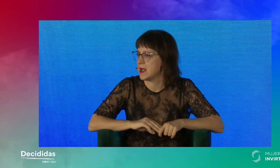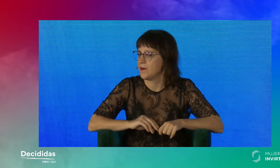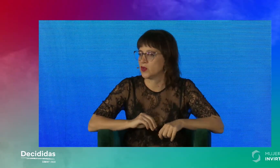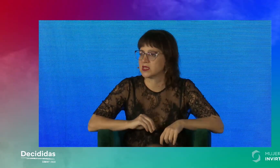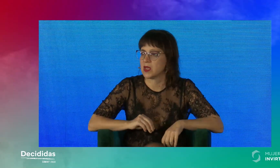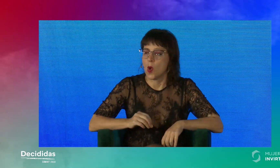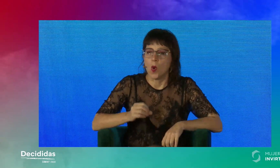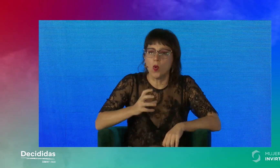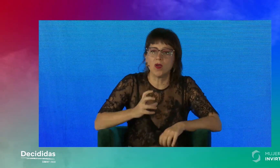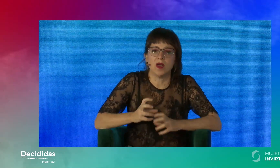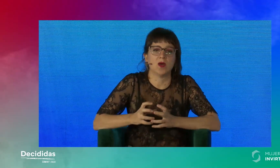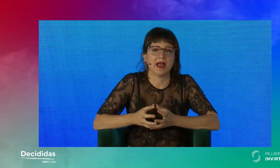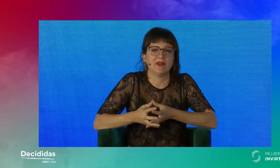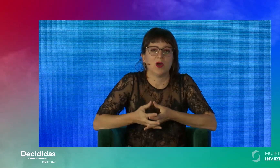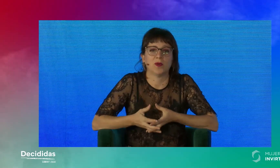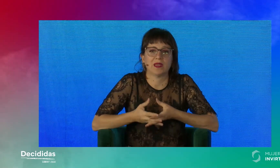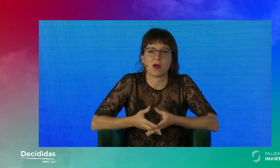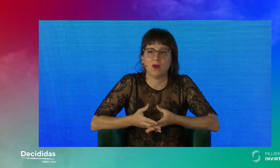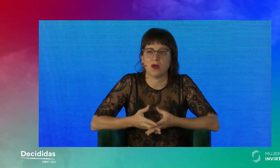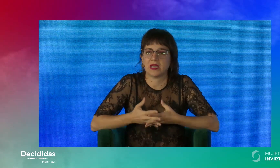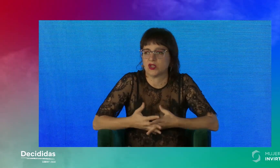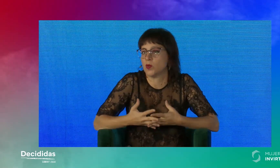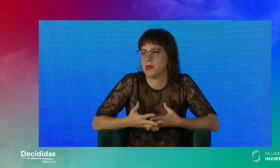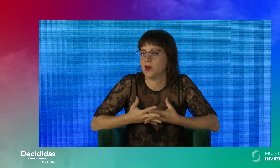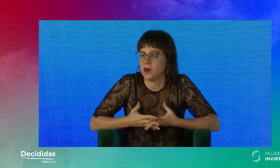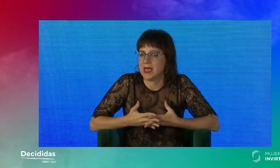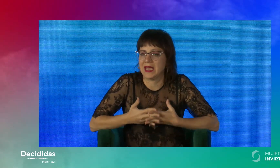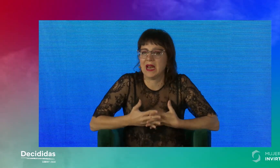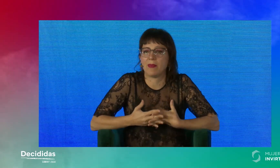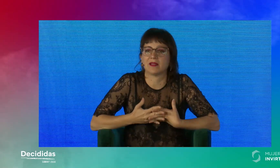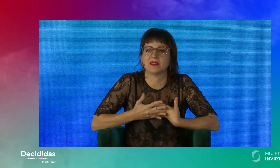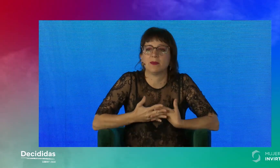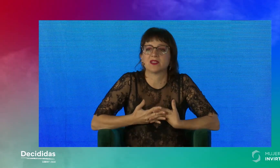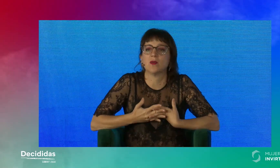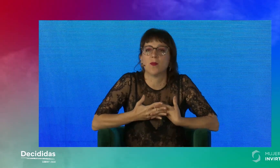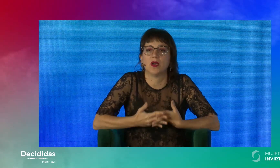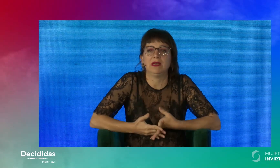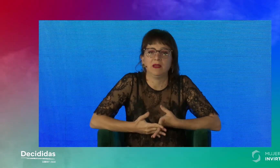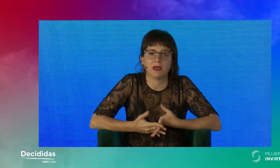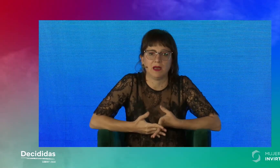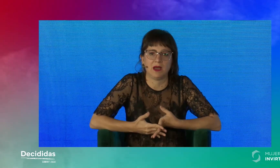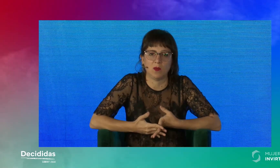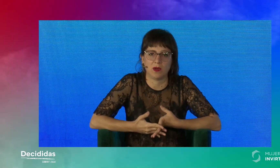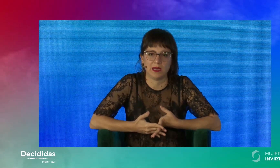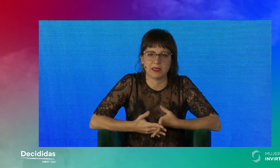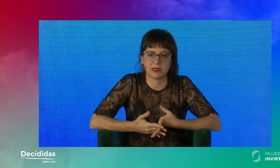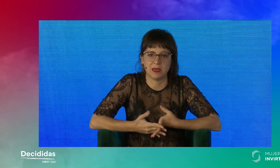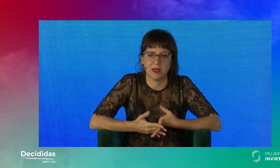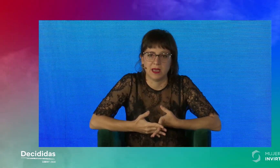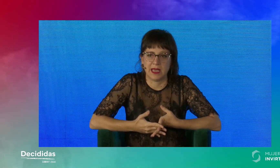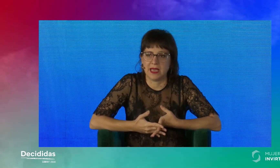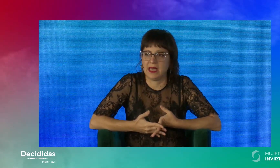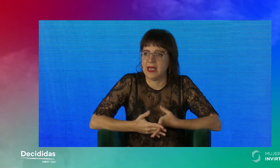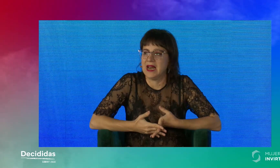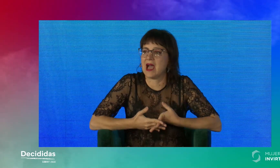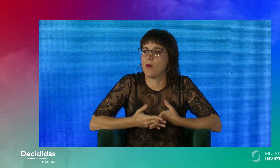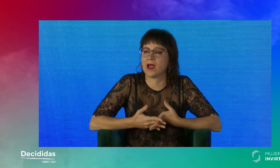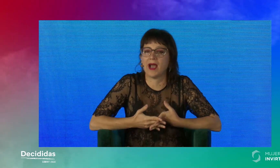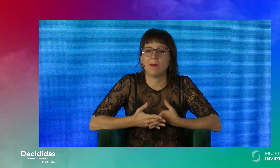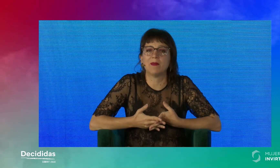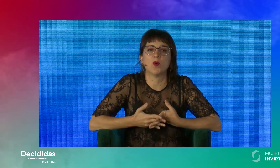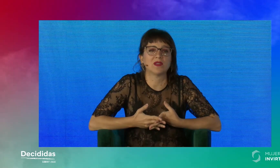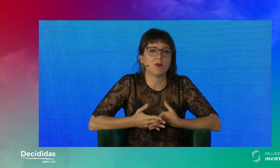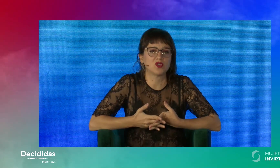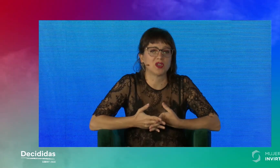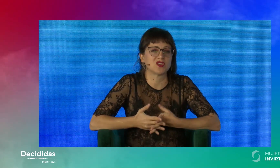minorías. Entonces, uno de los grandes obstáculos que yo veo es la participación política de las mujeres. Las mujeres,